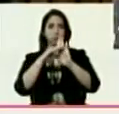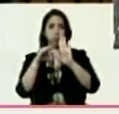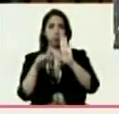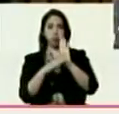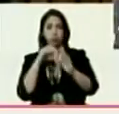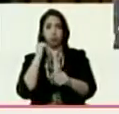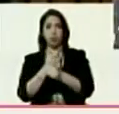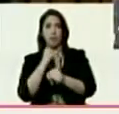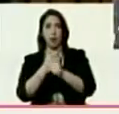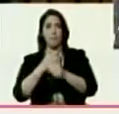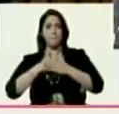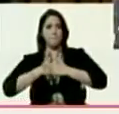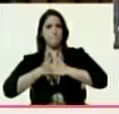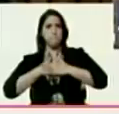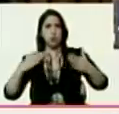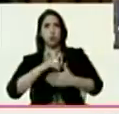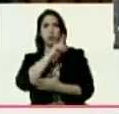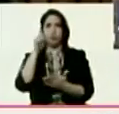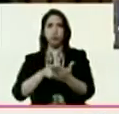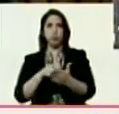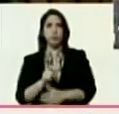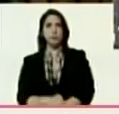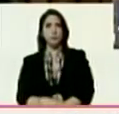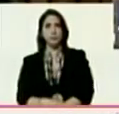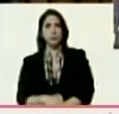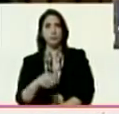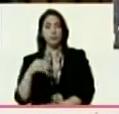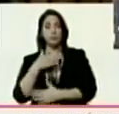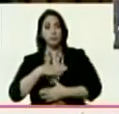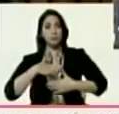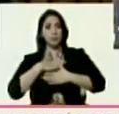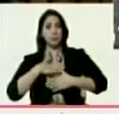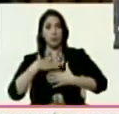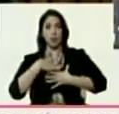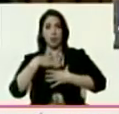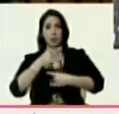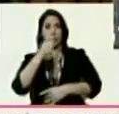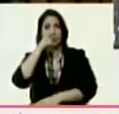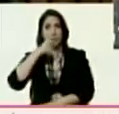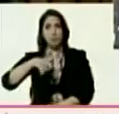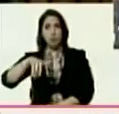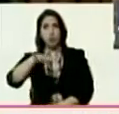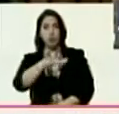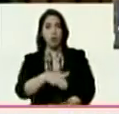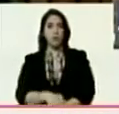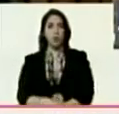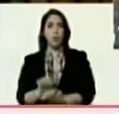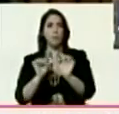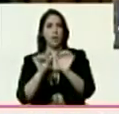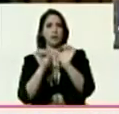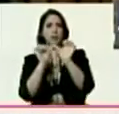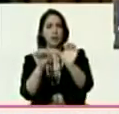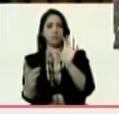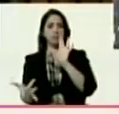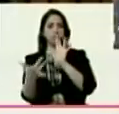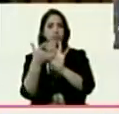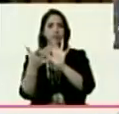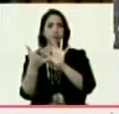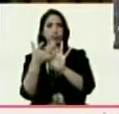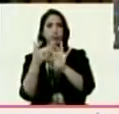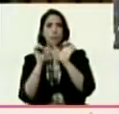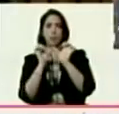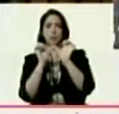a dedicación exclusiva en beneficio de los intereses del pueblo y a mantener una vinculación permanente con